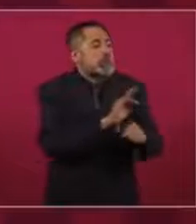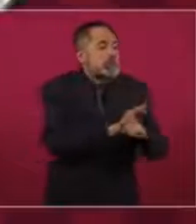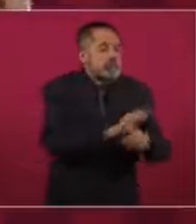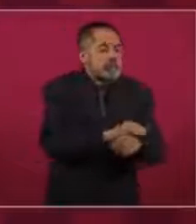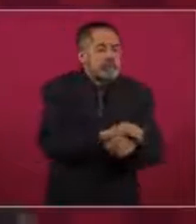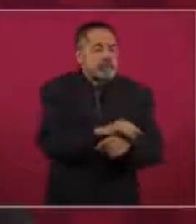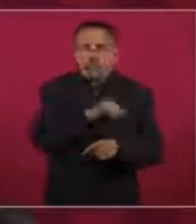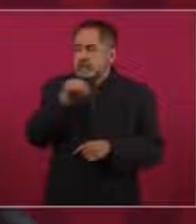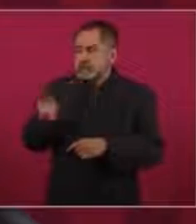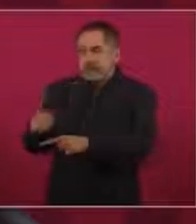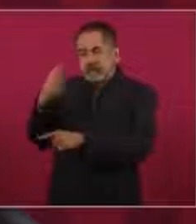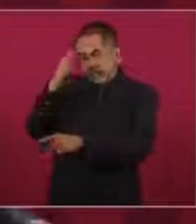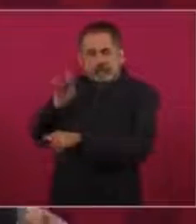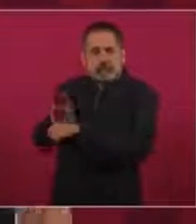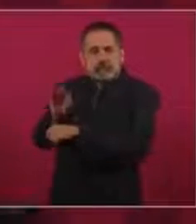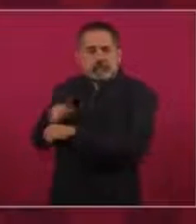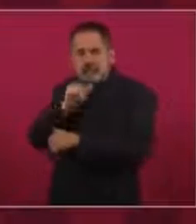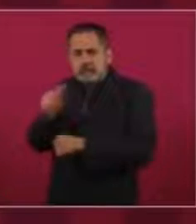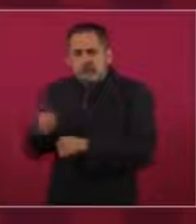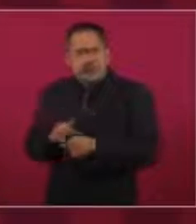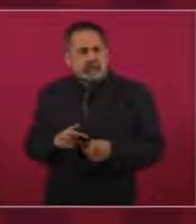y